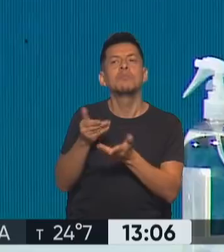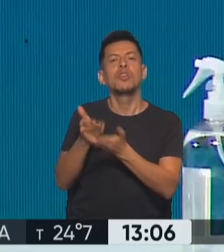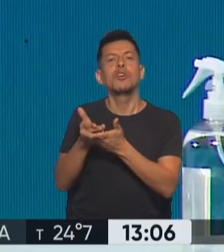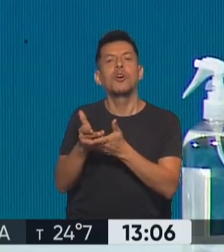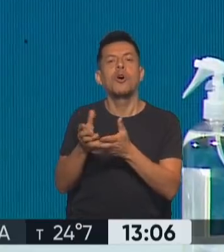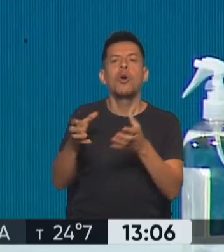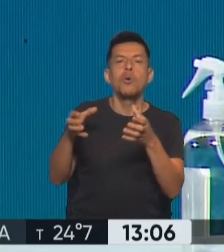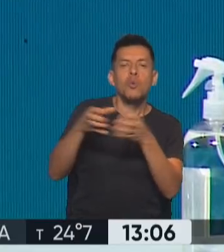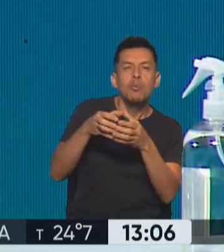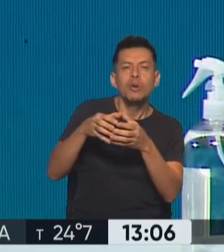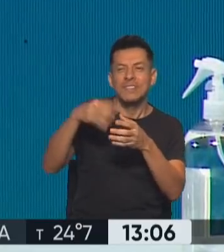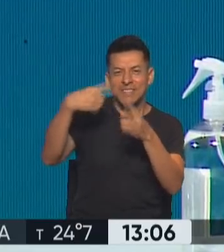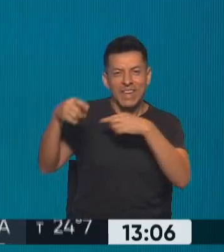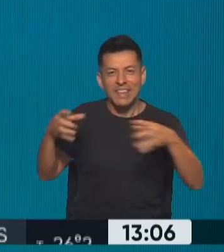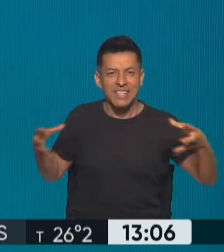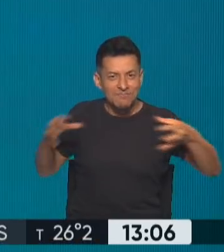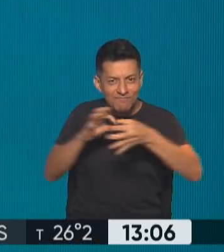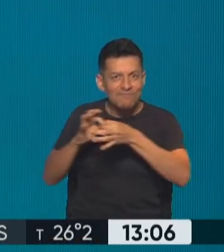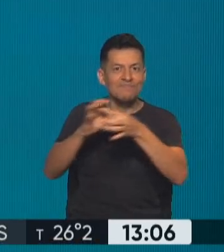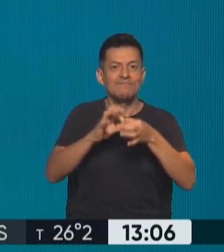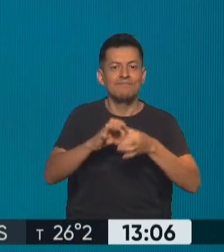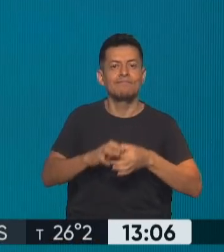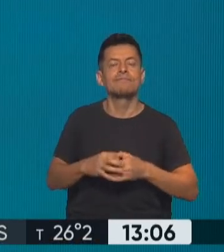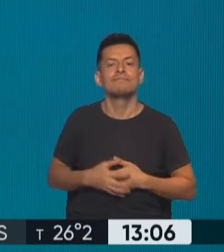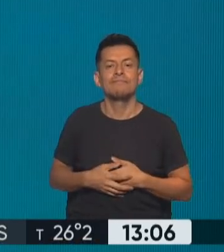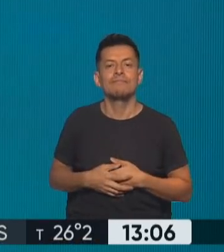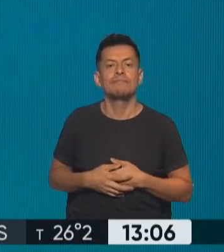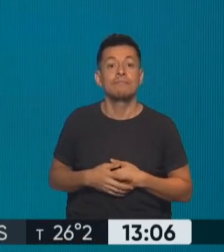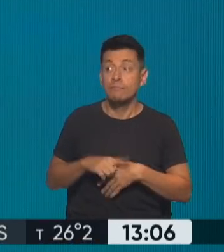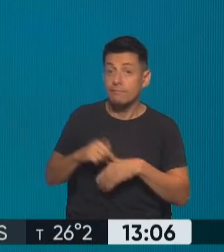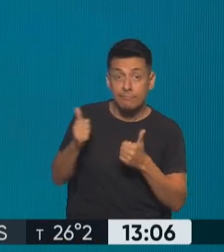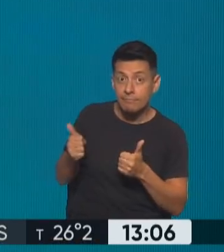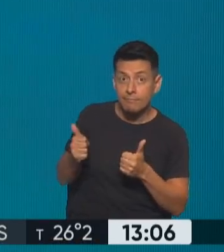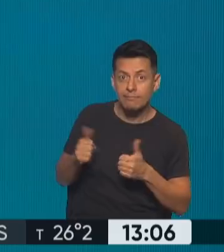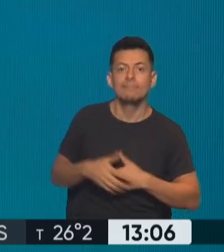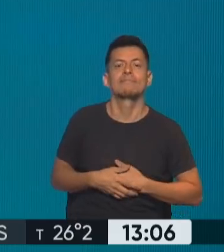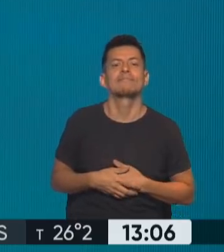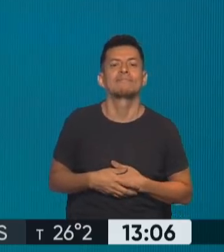multilaterales. Tú también lo hiciste, ¿no? Sí, bien.